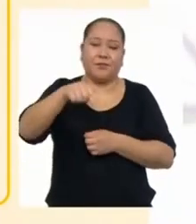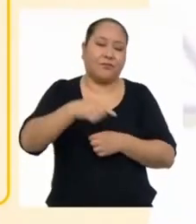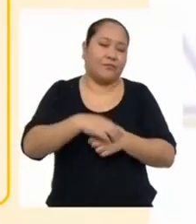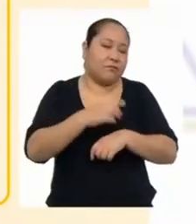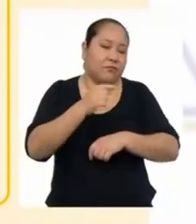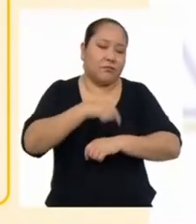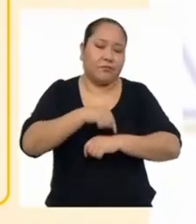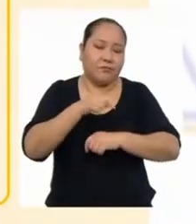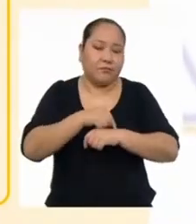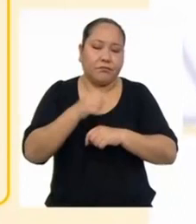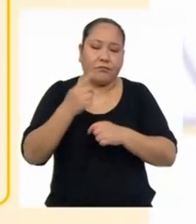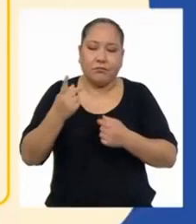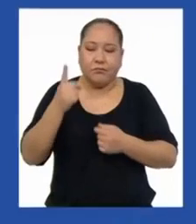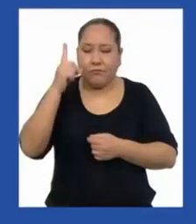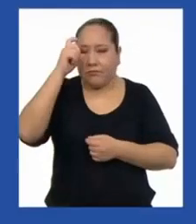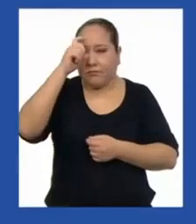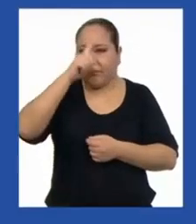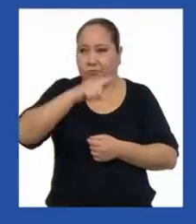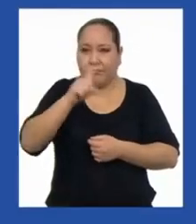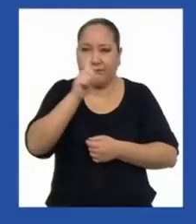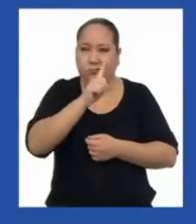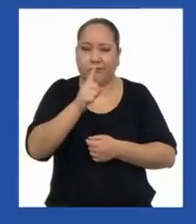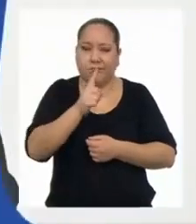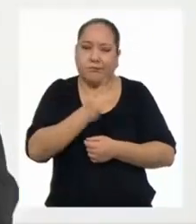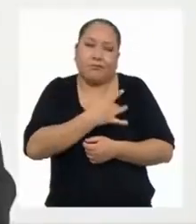no compartíamos intereses.